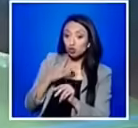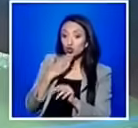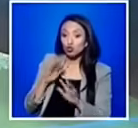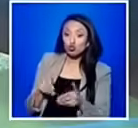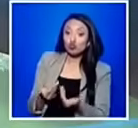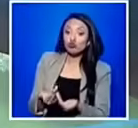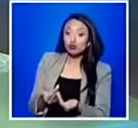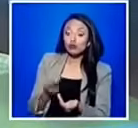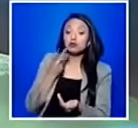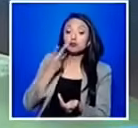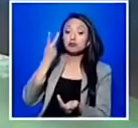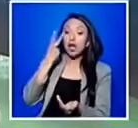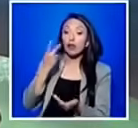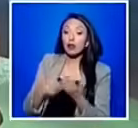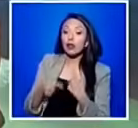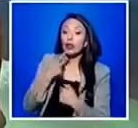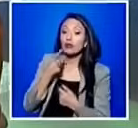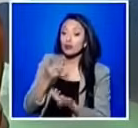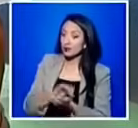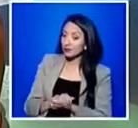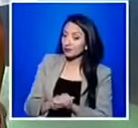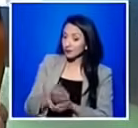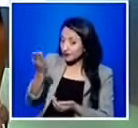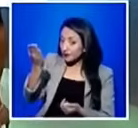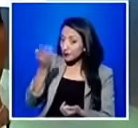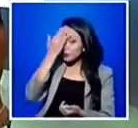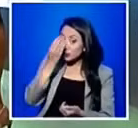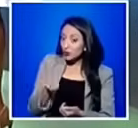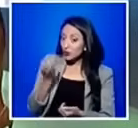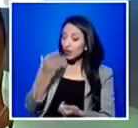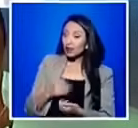también qué dicen los padres de familia, sobre todo. Alexito, buenos días.